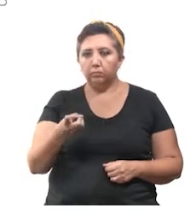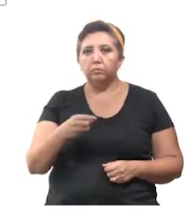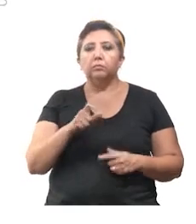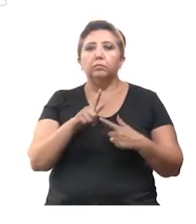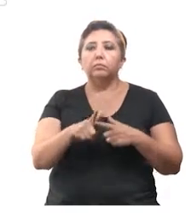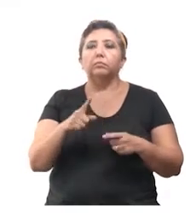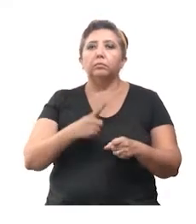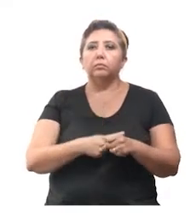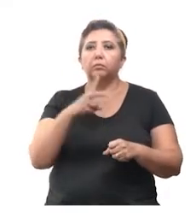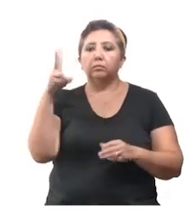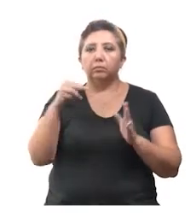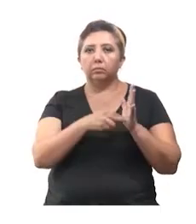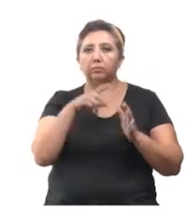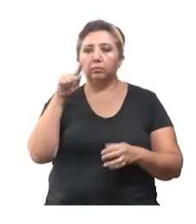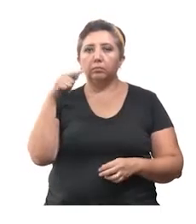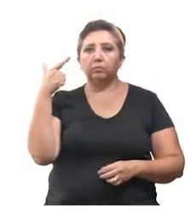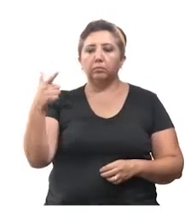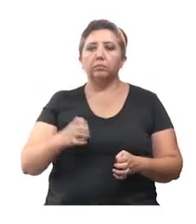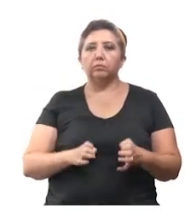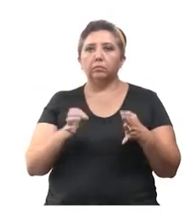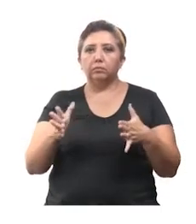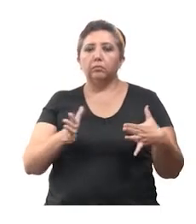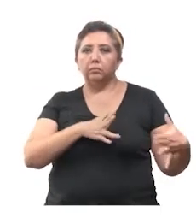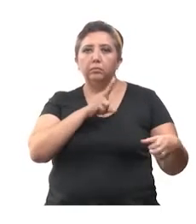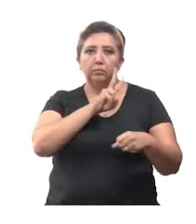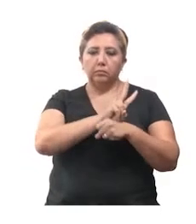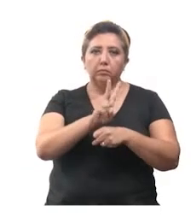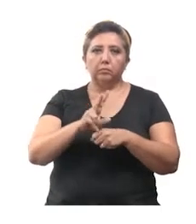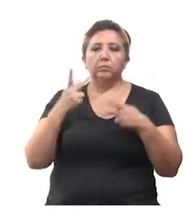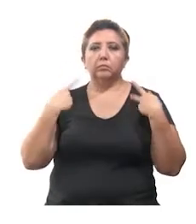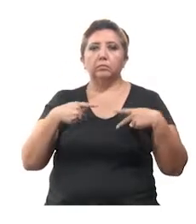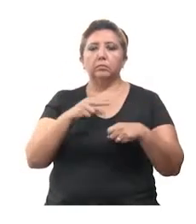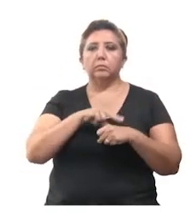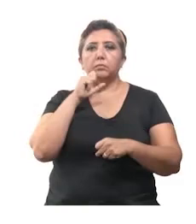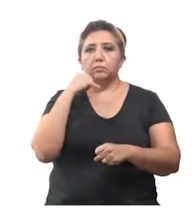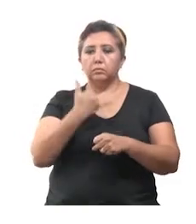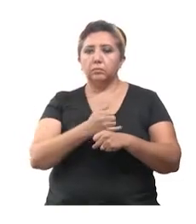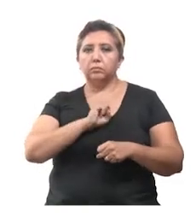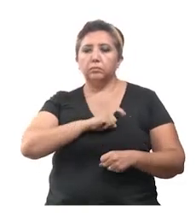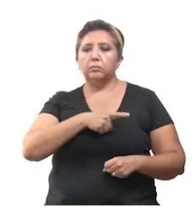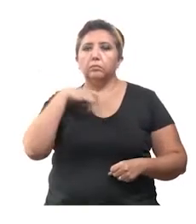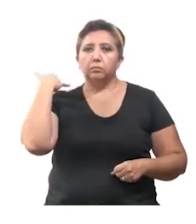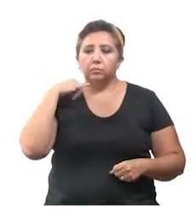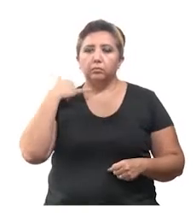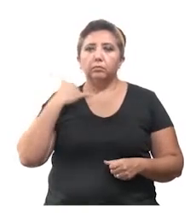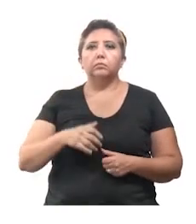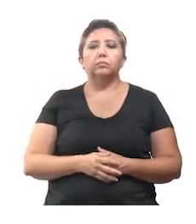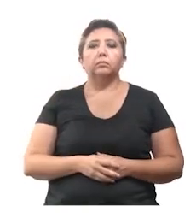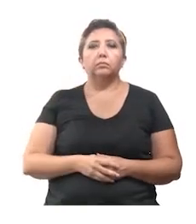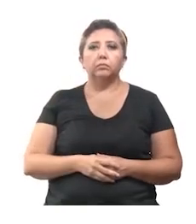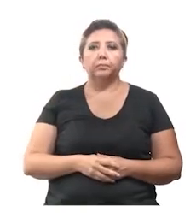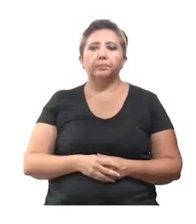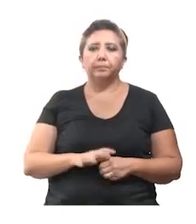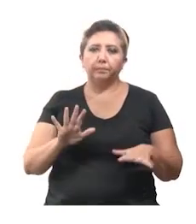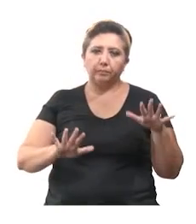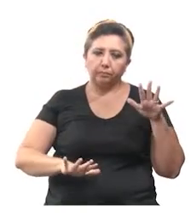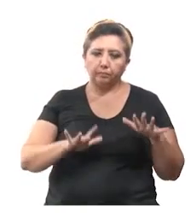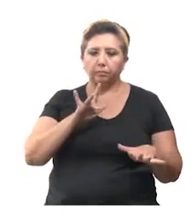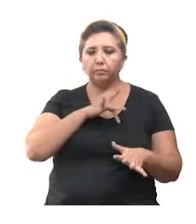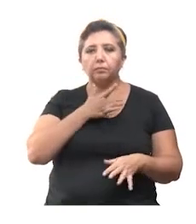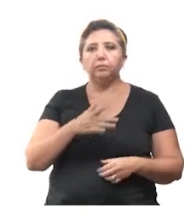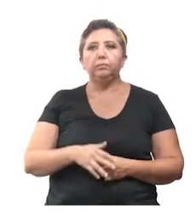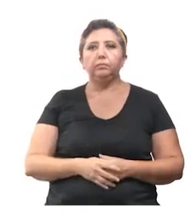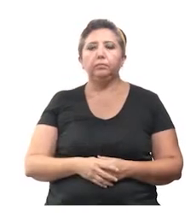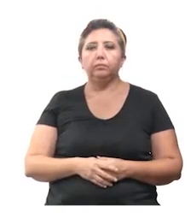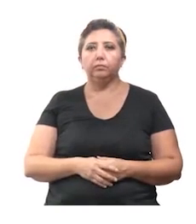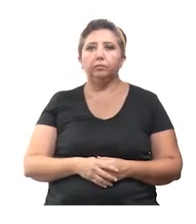los casos activos, 2.077 están estables, aislados y monitoreados por personal médico de la Secretaría de Salud de Yucatán.